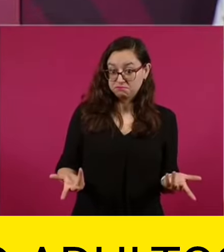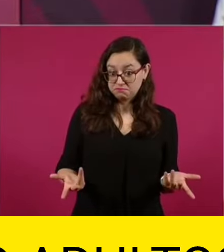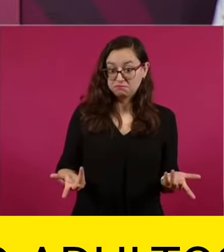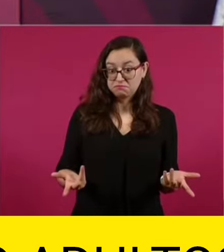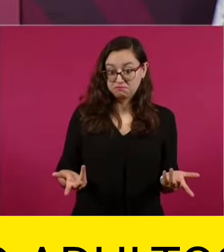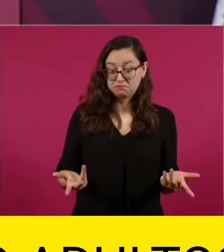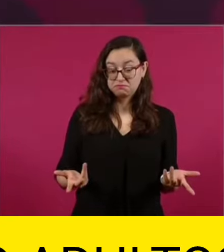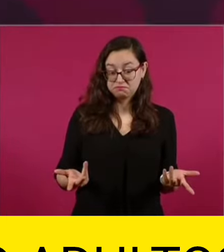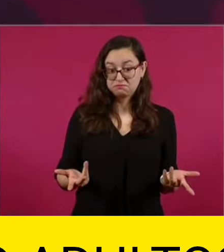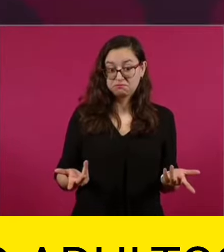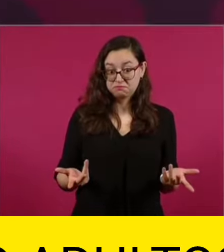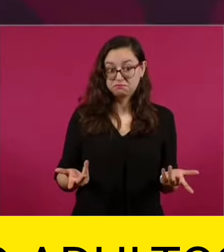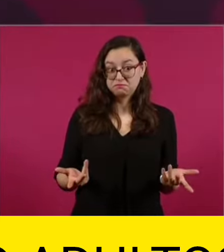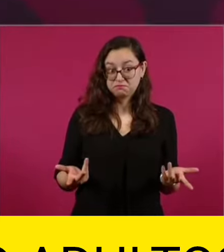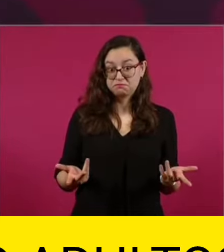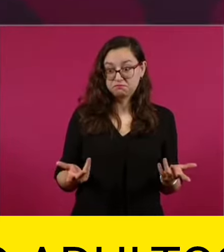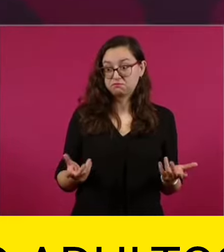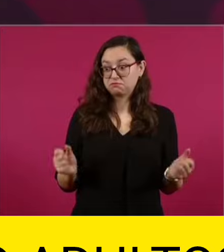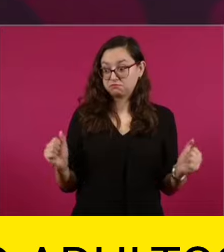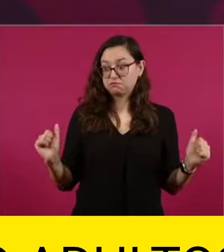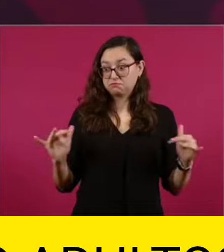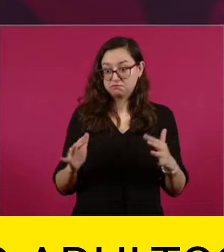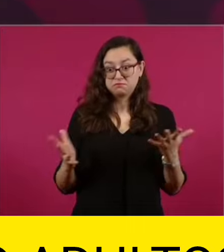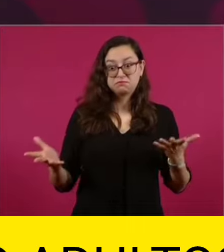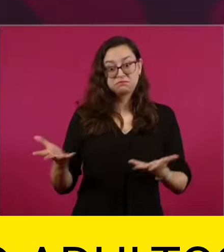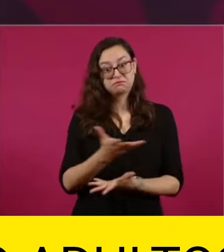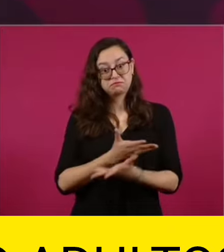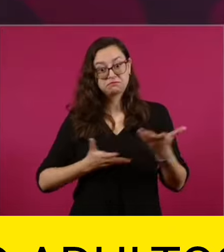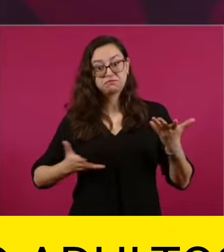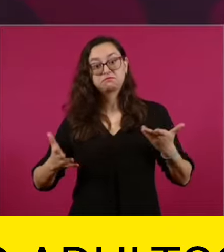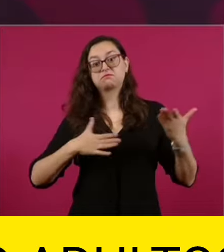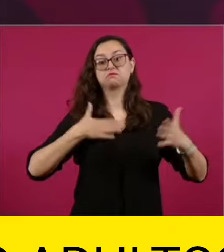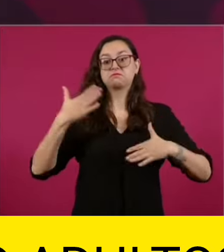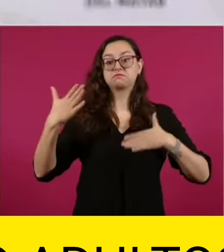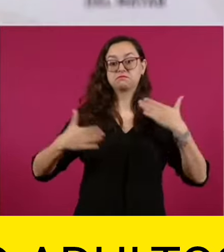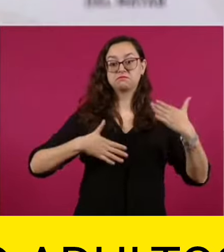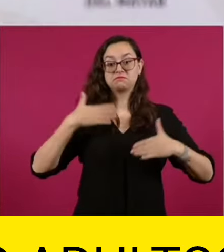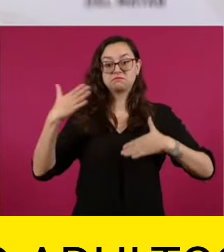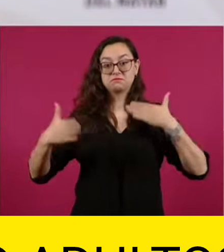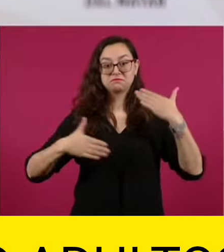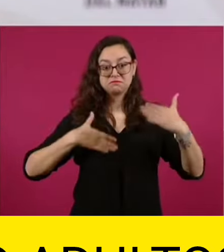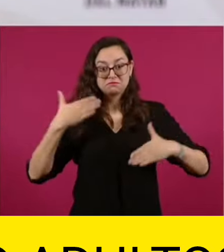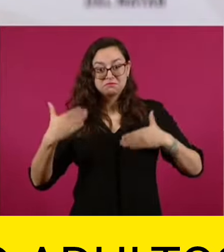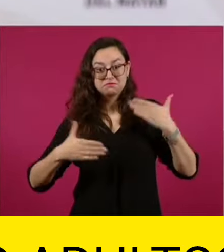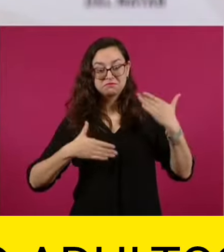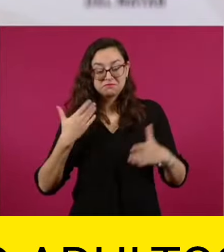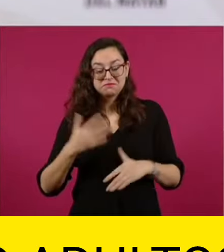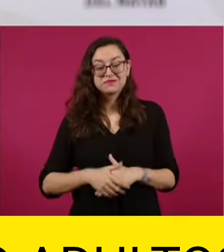ser una muy buena celebración y hay muchos motivos para